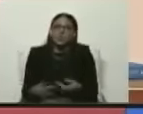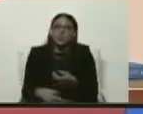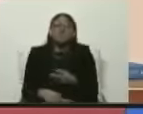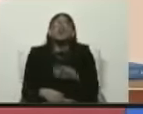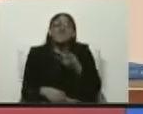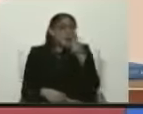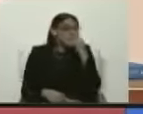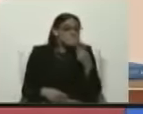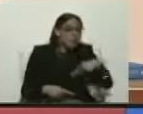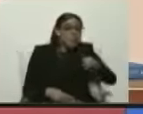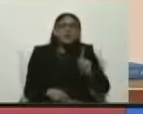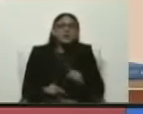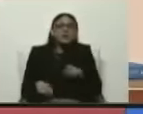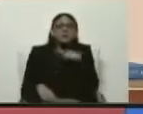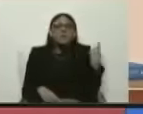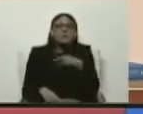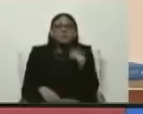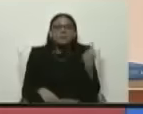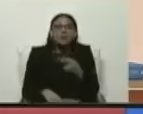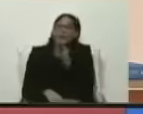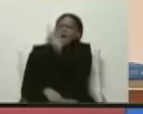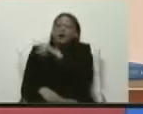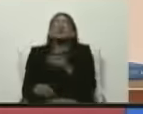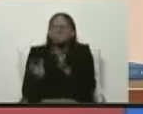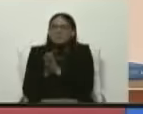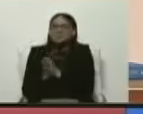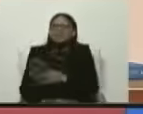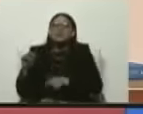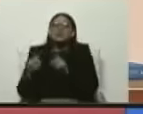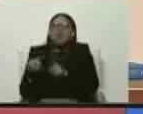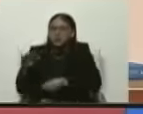raspan, a los ricos aplazar.